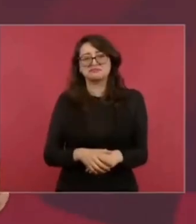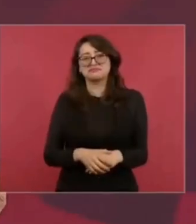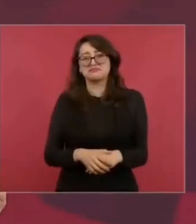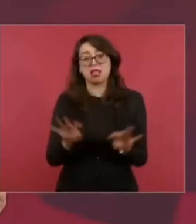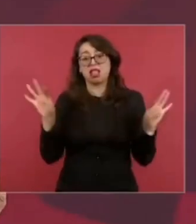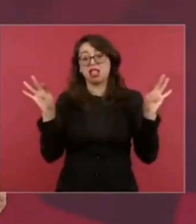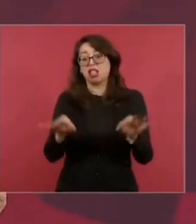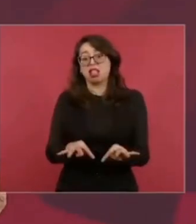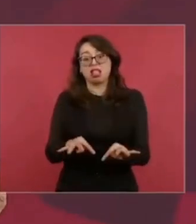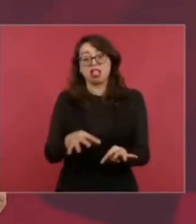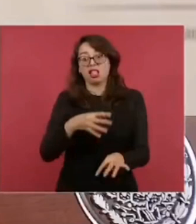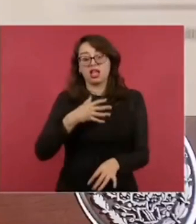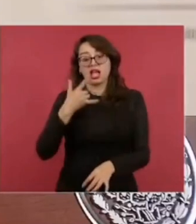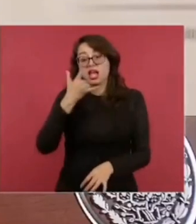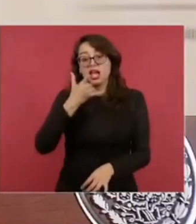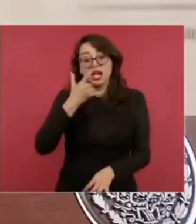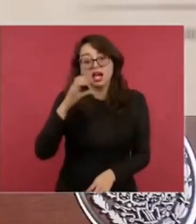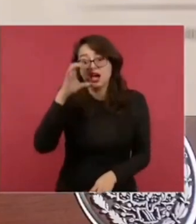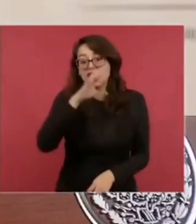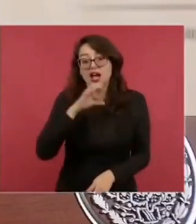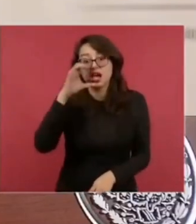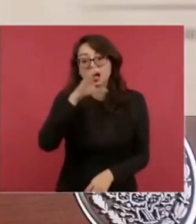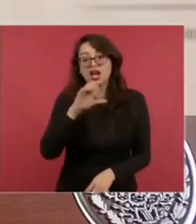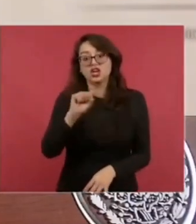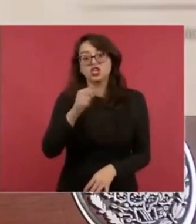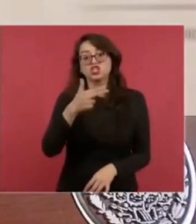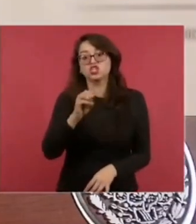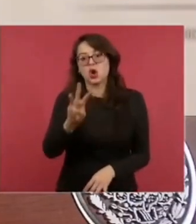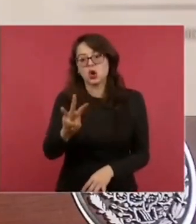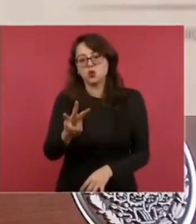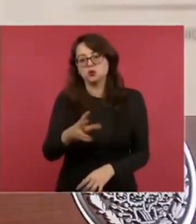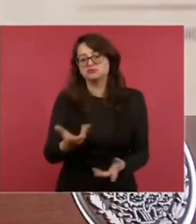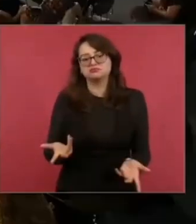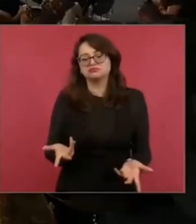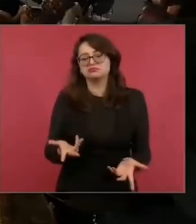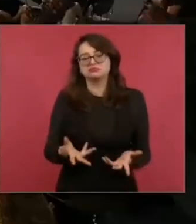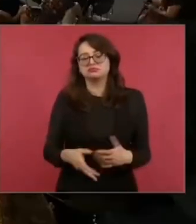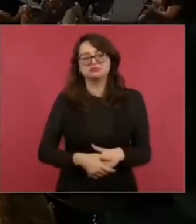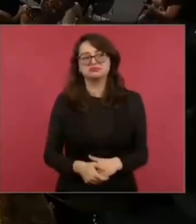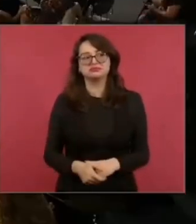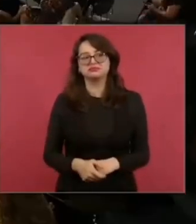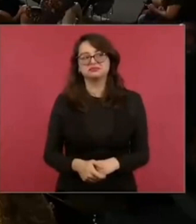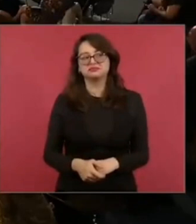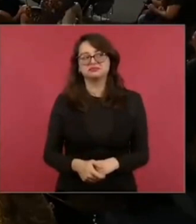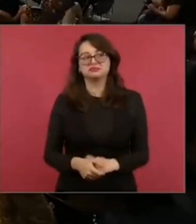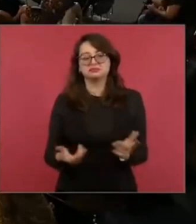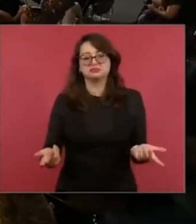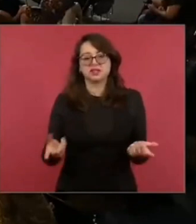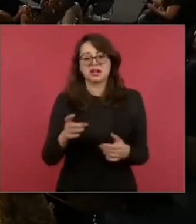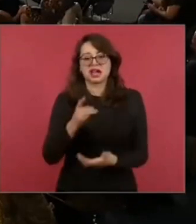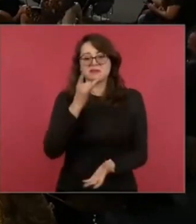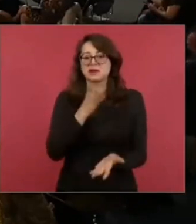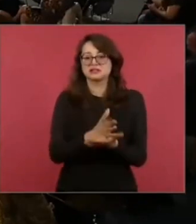Vamos a ir al Senado de México, vamos a ir a la intervención de una senadora de Acción Nacional y la senadora de